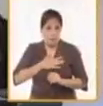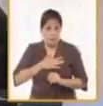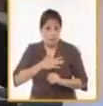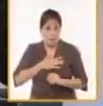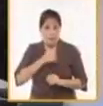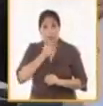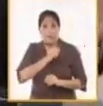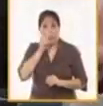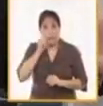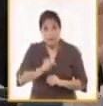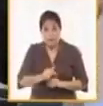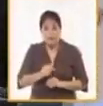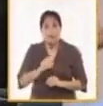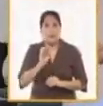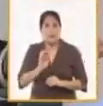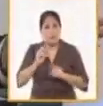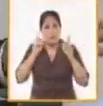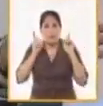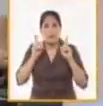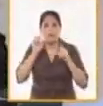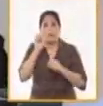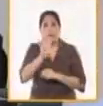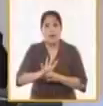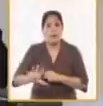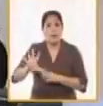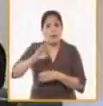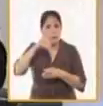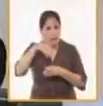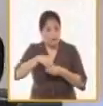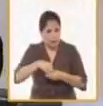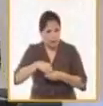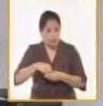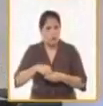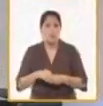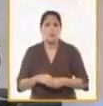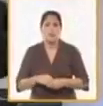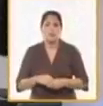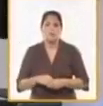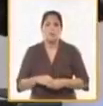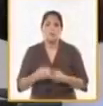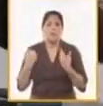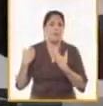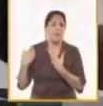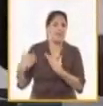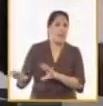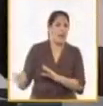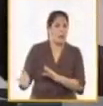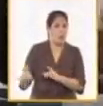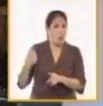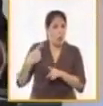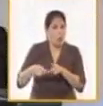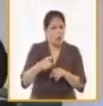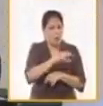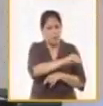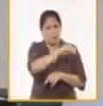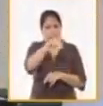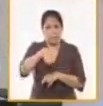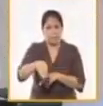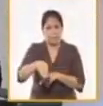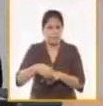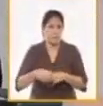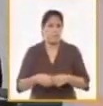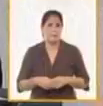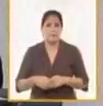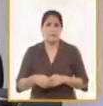y los propios políticos europeos, vamos a decirlo claramente, habían tirado a un lado porque tenían otras figuras a las que estaban tratando